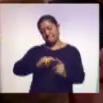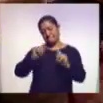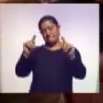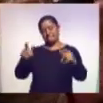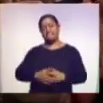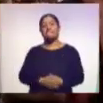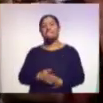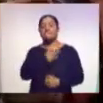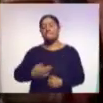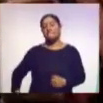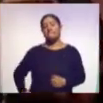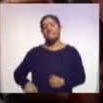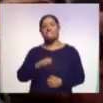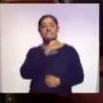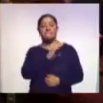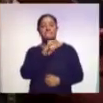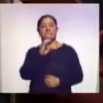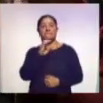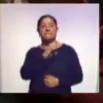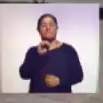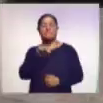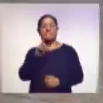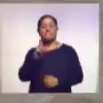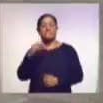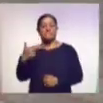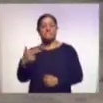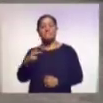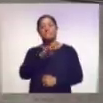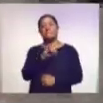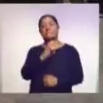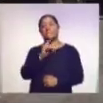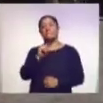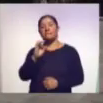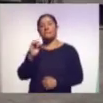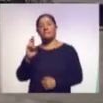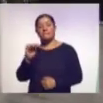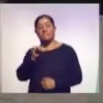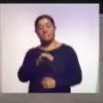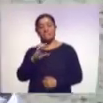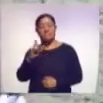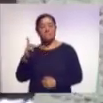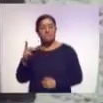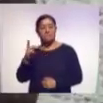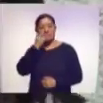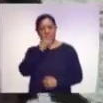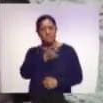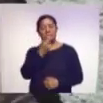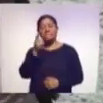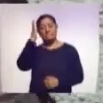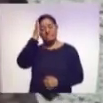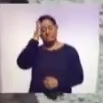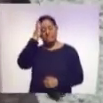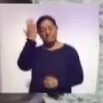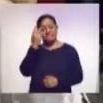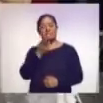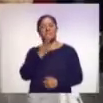El presidente de la Comisión Estatal de los Derechos Humanos, Víctor Manuel Cid del Prado, resaltó que una de las principales funciones del